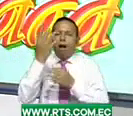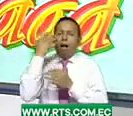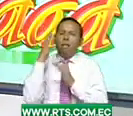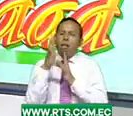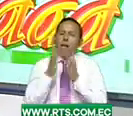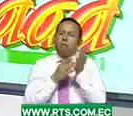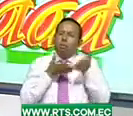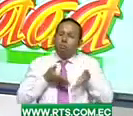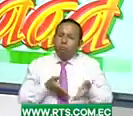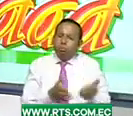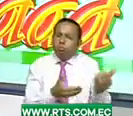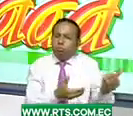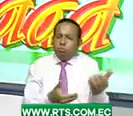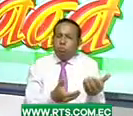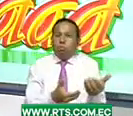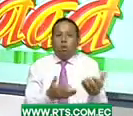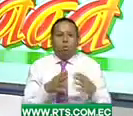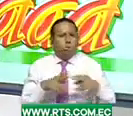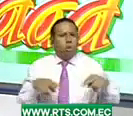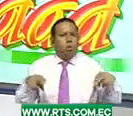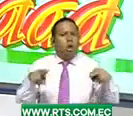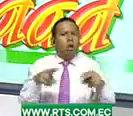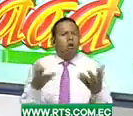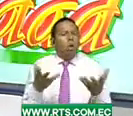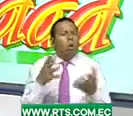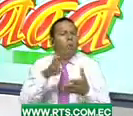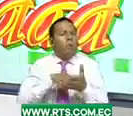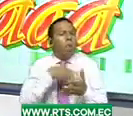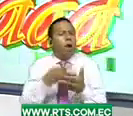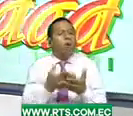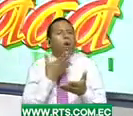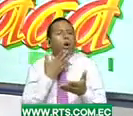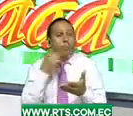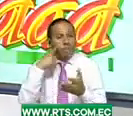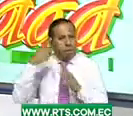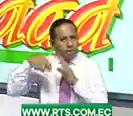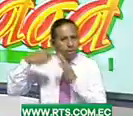horarios para que pueda acudir están en la siguiente nota. Veamos.